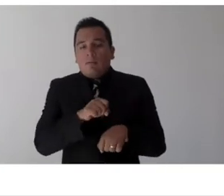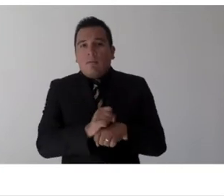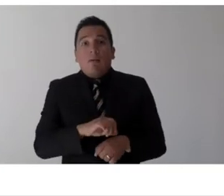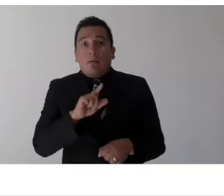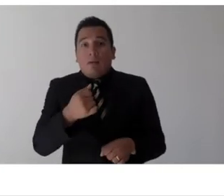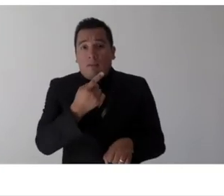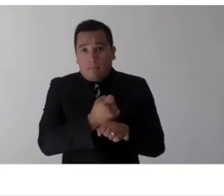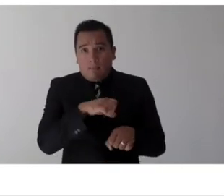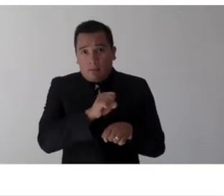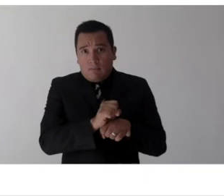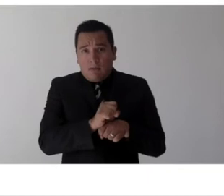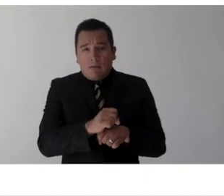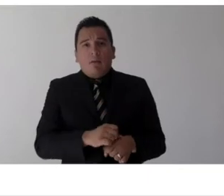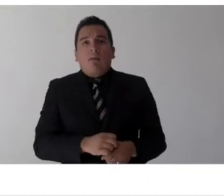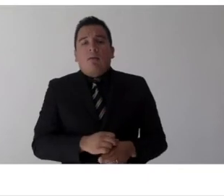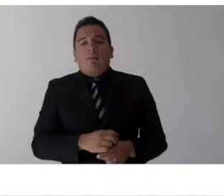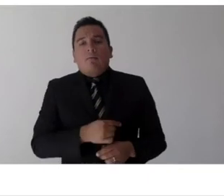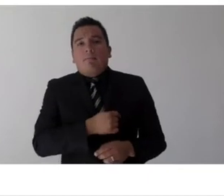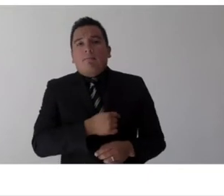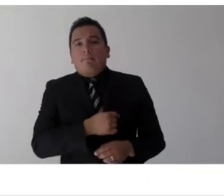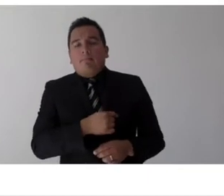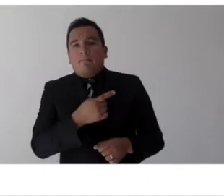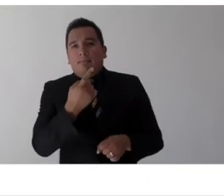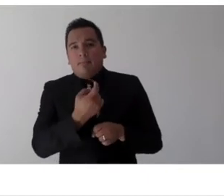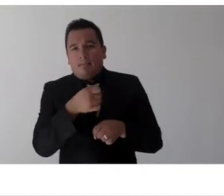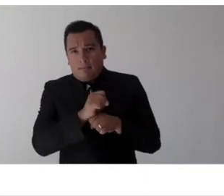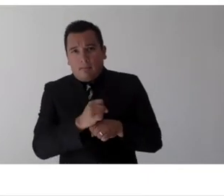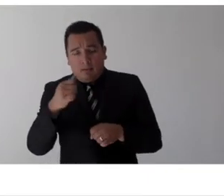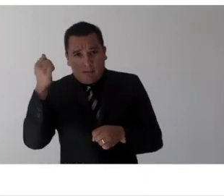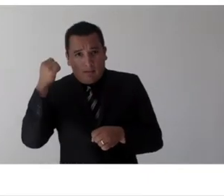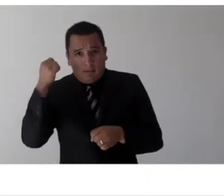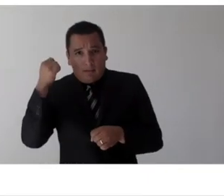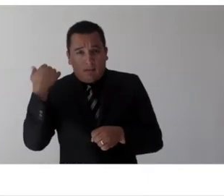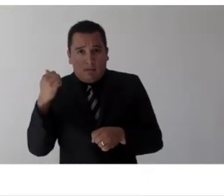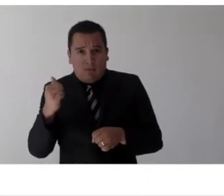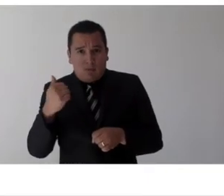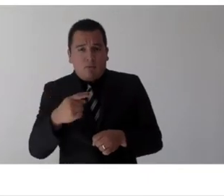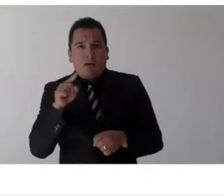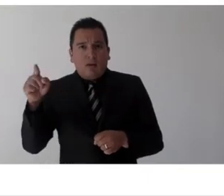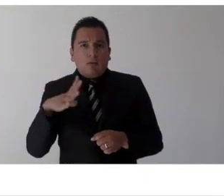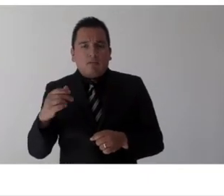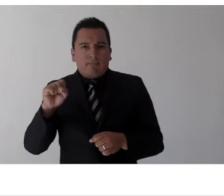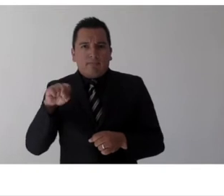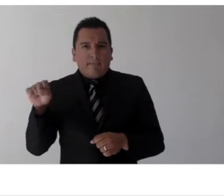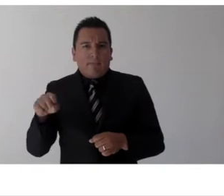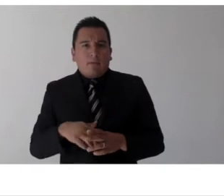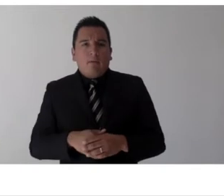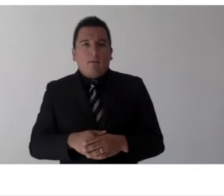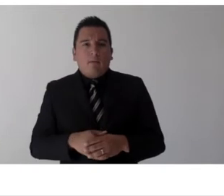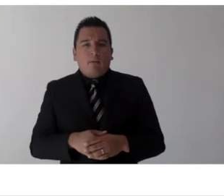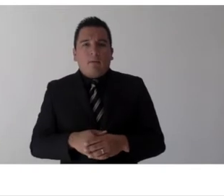vamos a estar, lo vamos a impartir de manera presencial en Saltillo. Arranca el curso durante